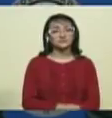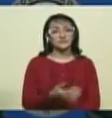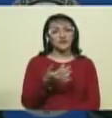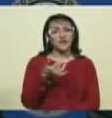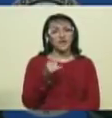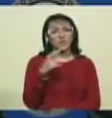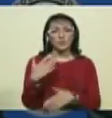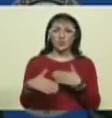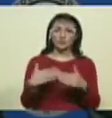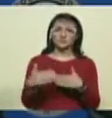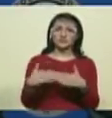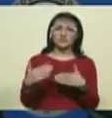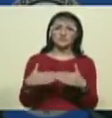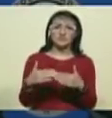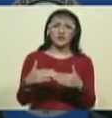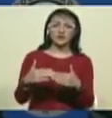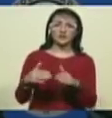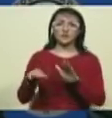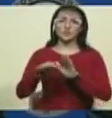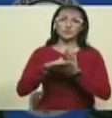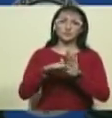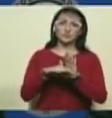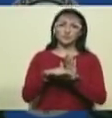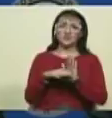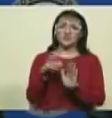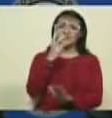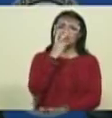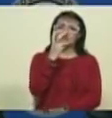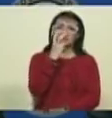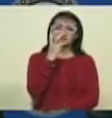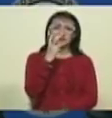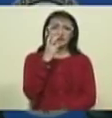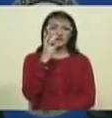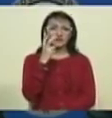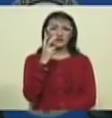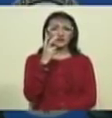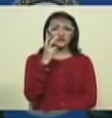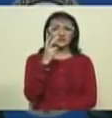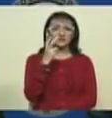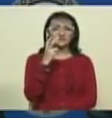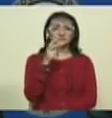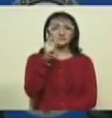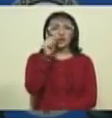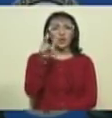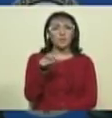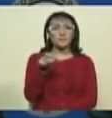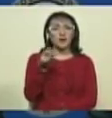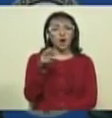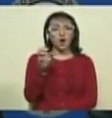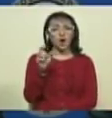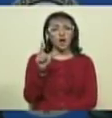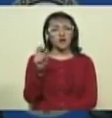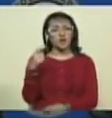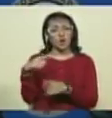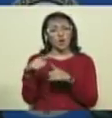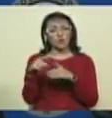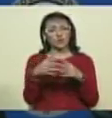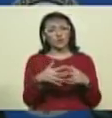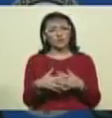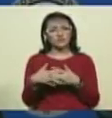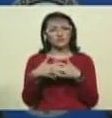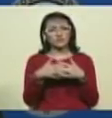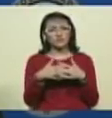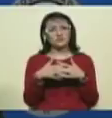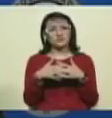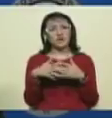hay un procedimiento regular, que son las visitas consulares. Y el señor Holt, como los otros norteamericanos que están, hay